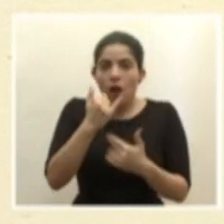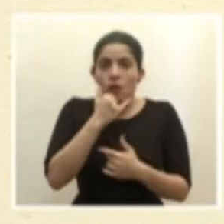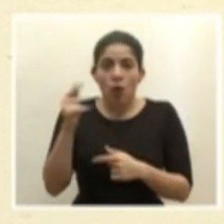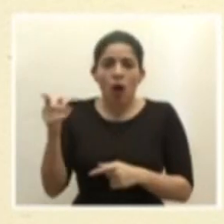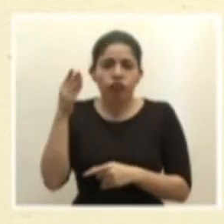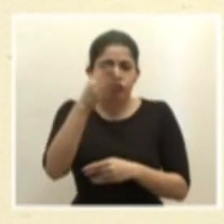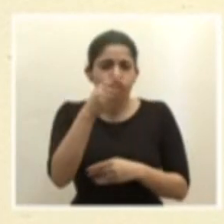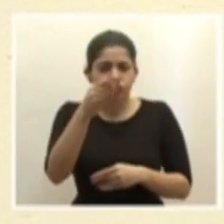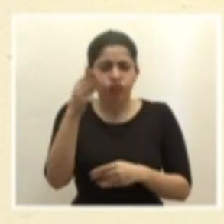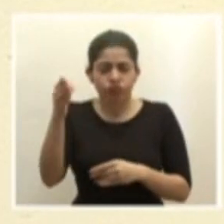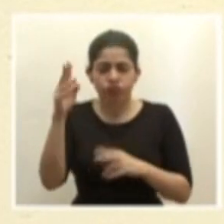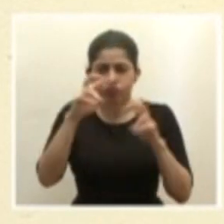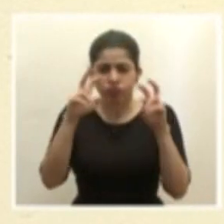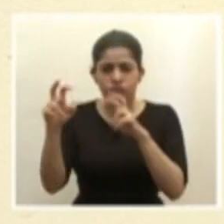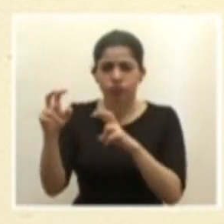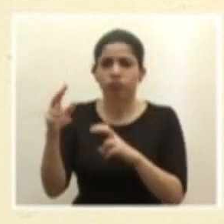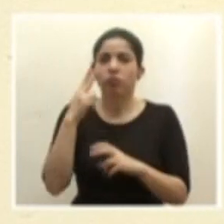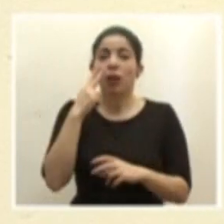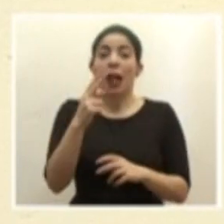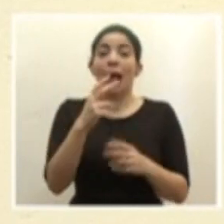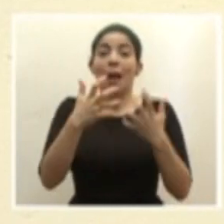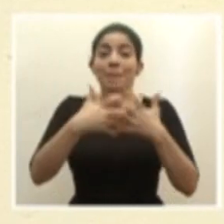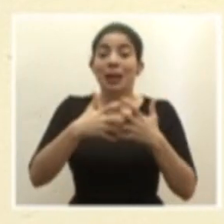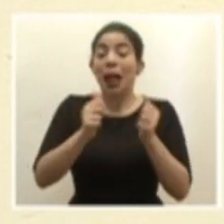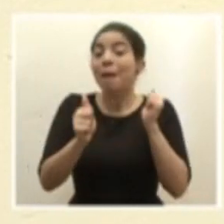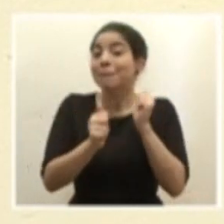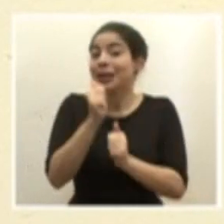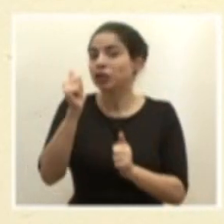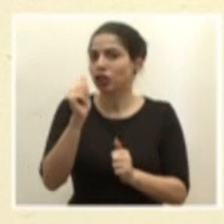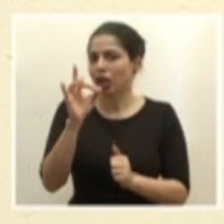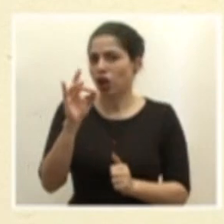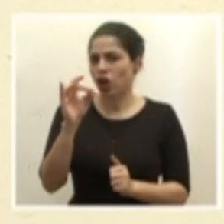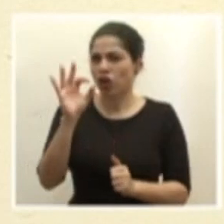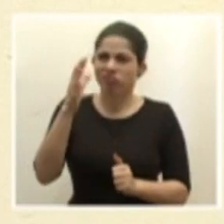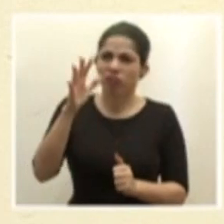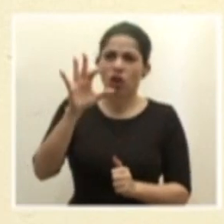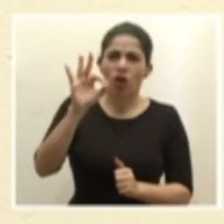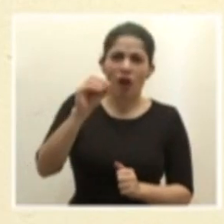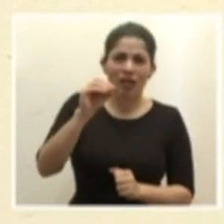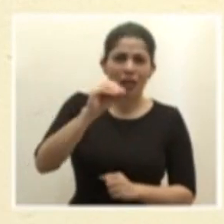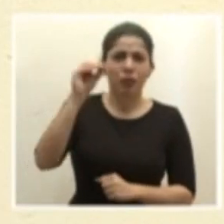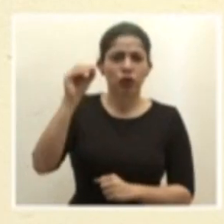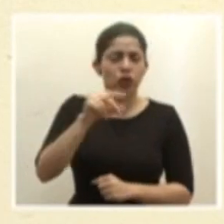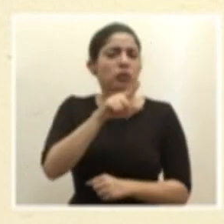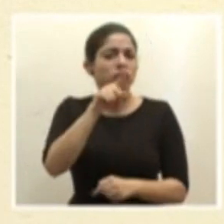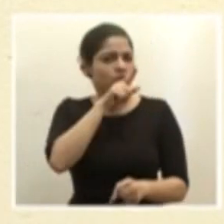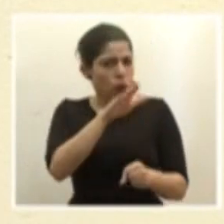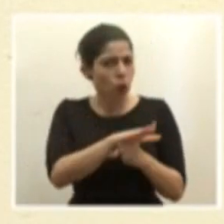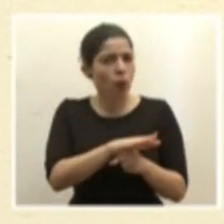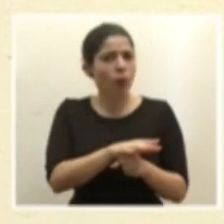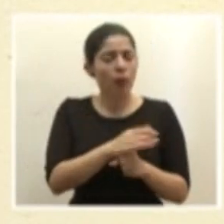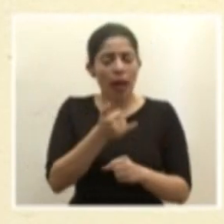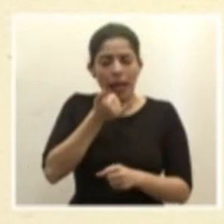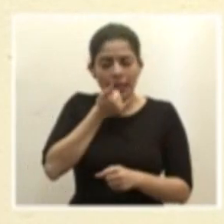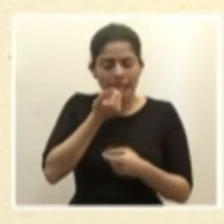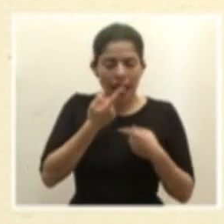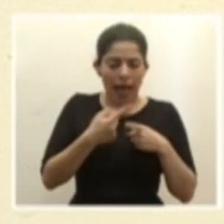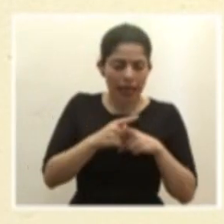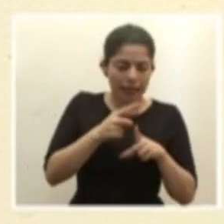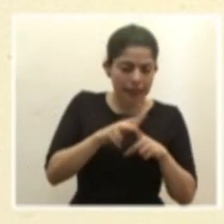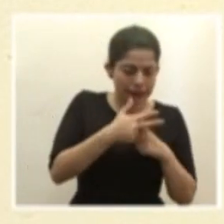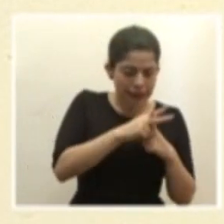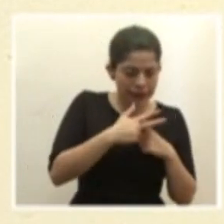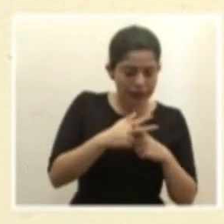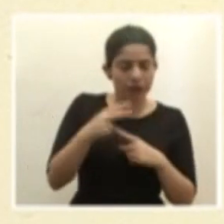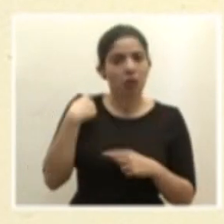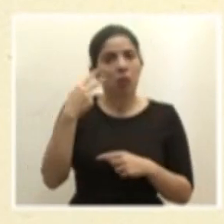decir que la mayoría de las empresas, más de un 90%, han estado cumpliendo y corrigiendo y realmente consideramos que